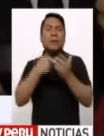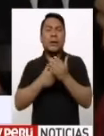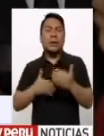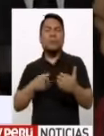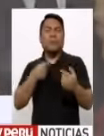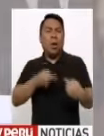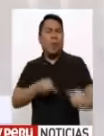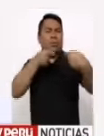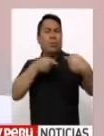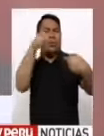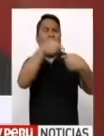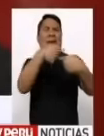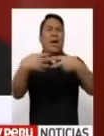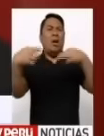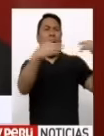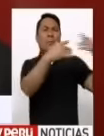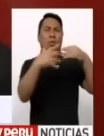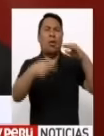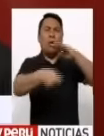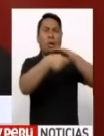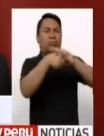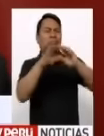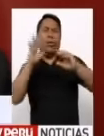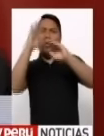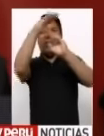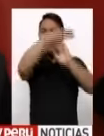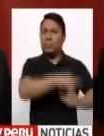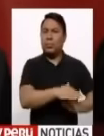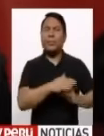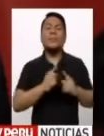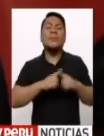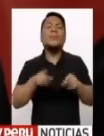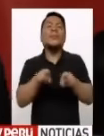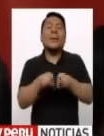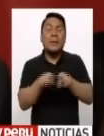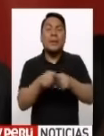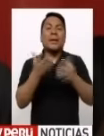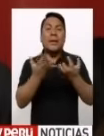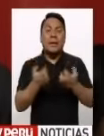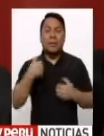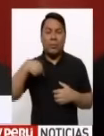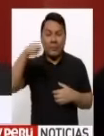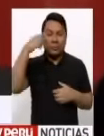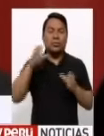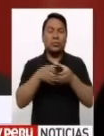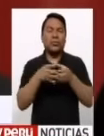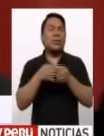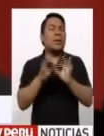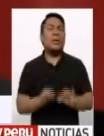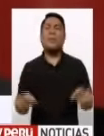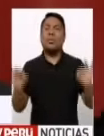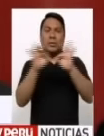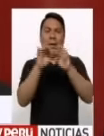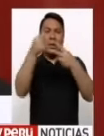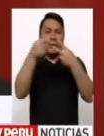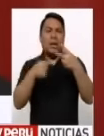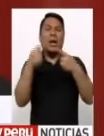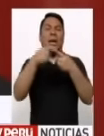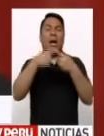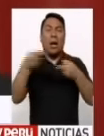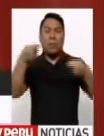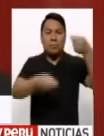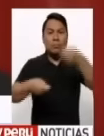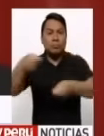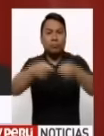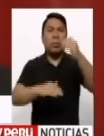la delincuencia y la corrupción, ¿no? Bueno, el tema de inversión para nosotros son dos ejes fundamentales. El eje de la inversión